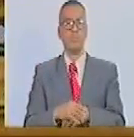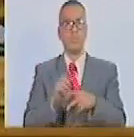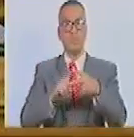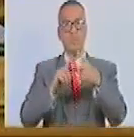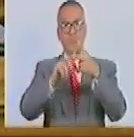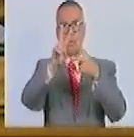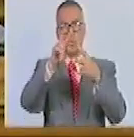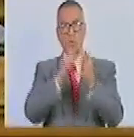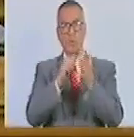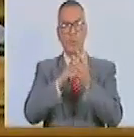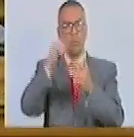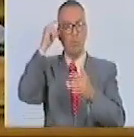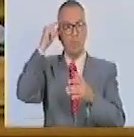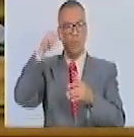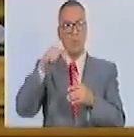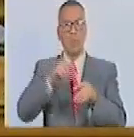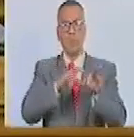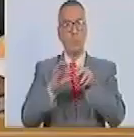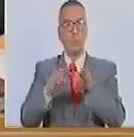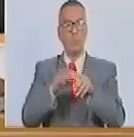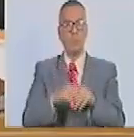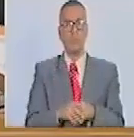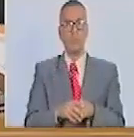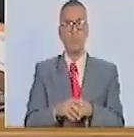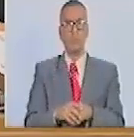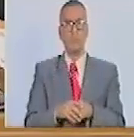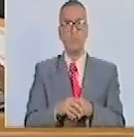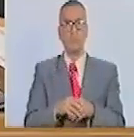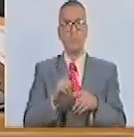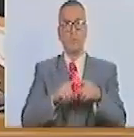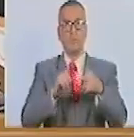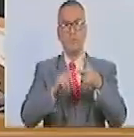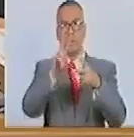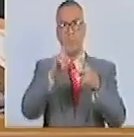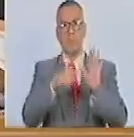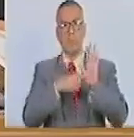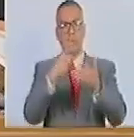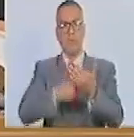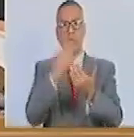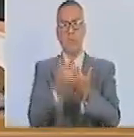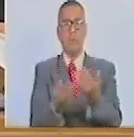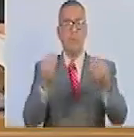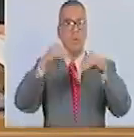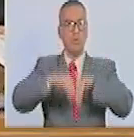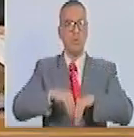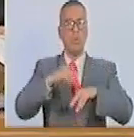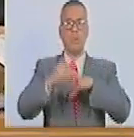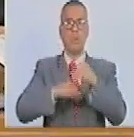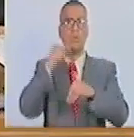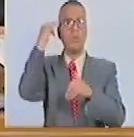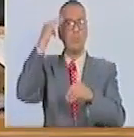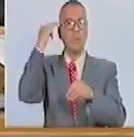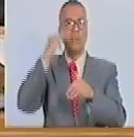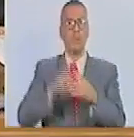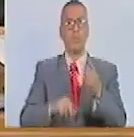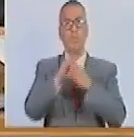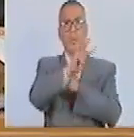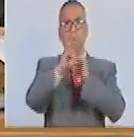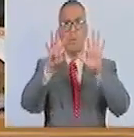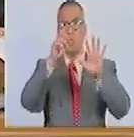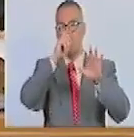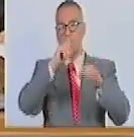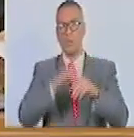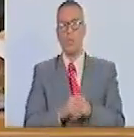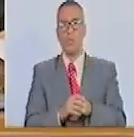Segundo punto del orden del día, ciudadana secretaria. Segundo punto, proyecto de acuerdo en conmemoración a los 49